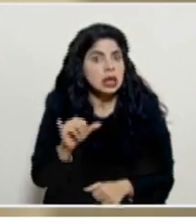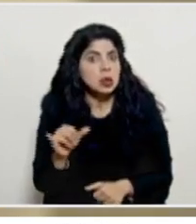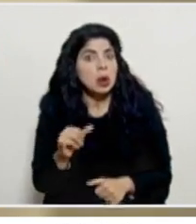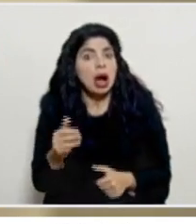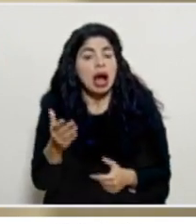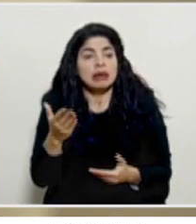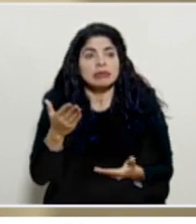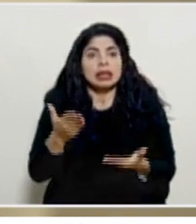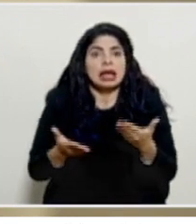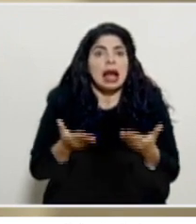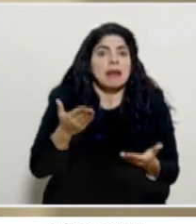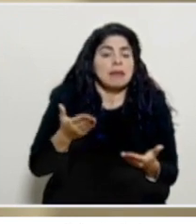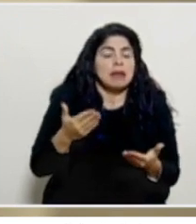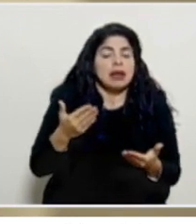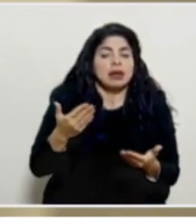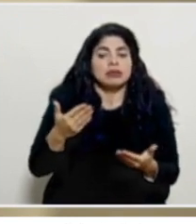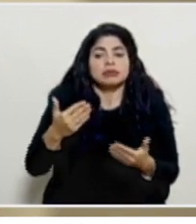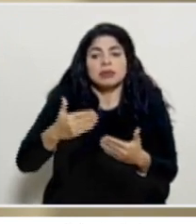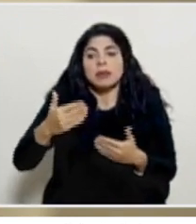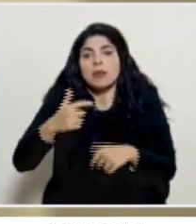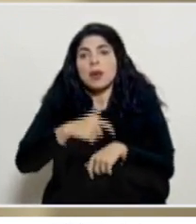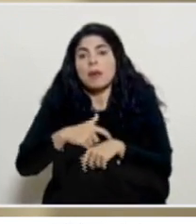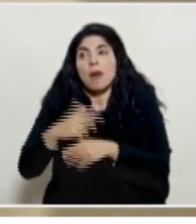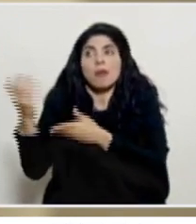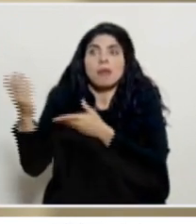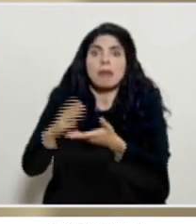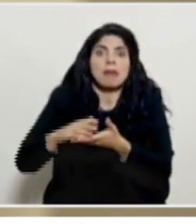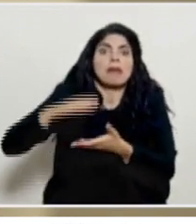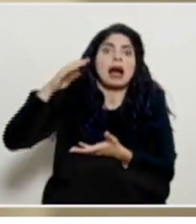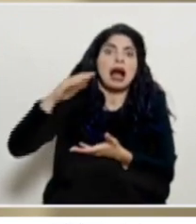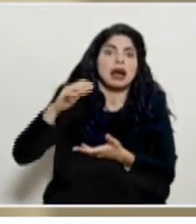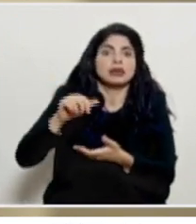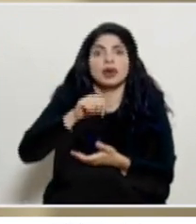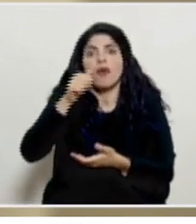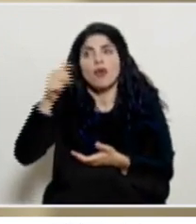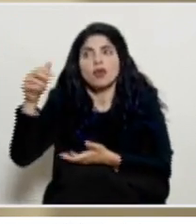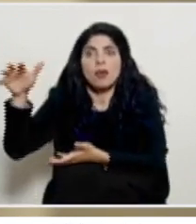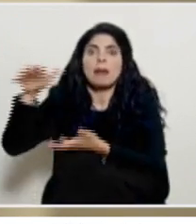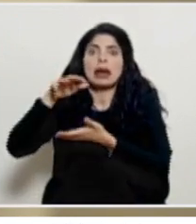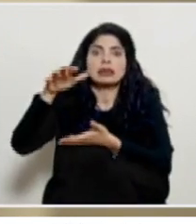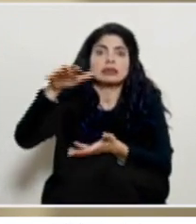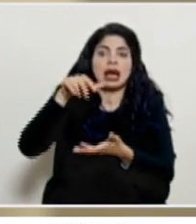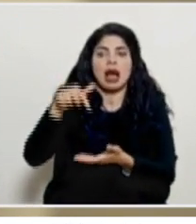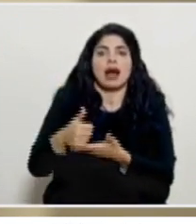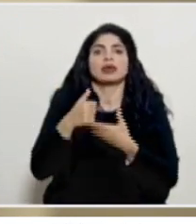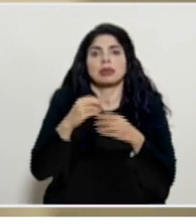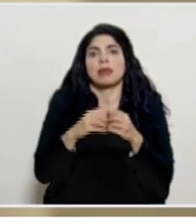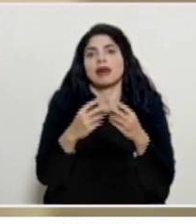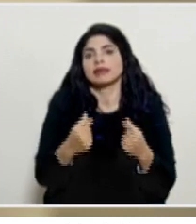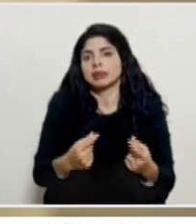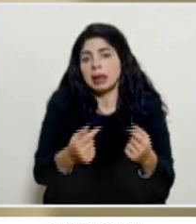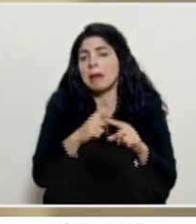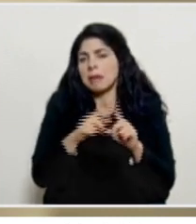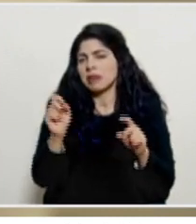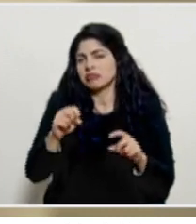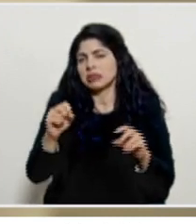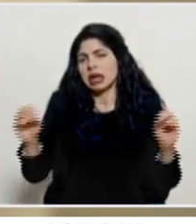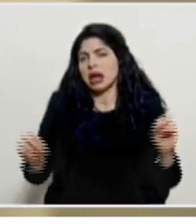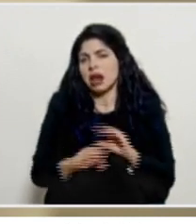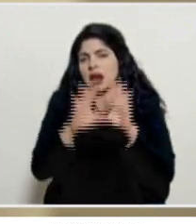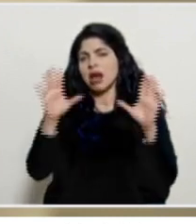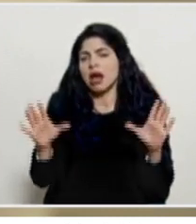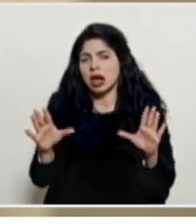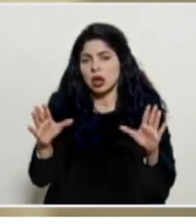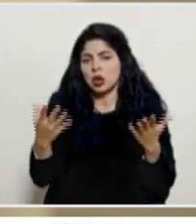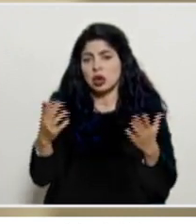ser que en algún momento incluso ingrese más vacuna, ¿verdad?, de otras fuentes, y eso podría también incluso agilizar. Pero sí es claro que no